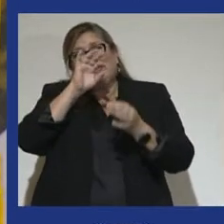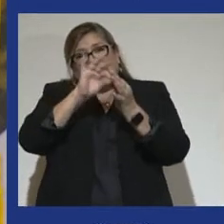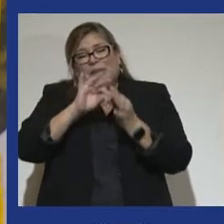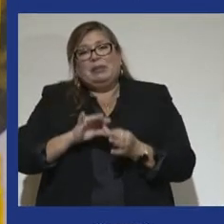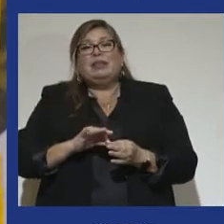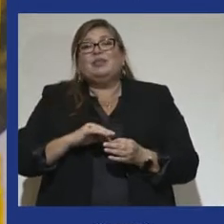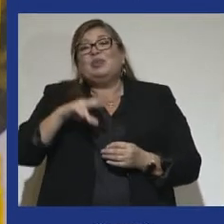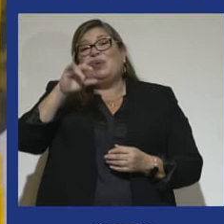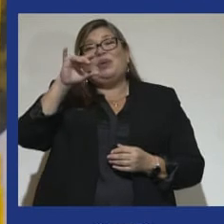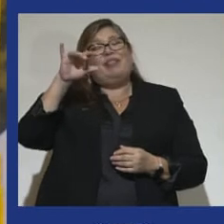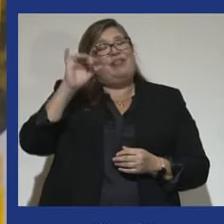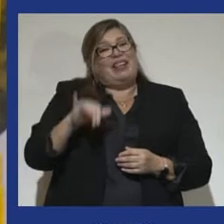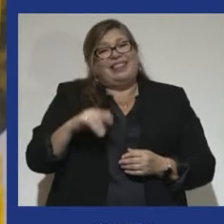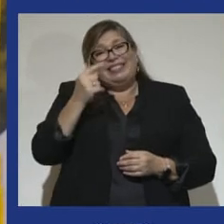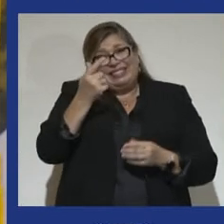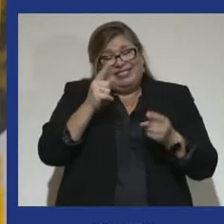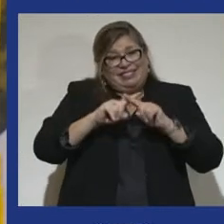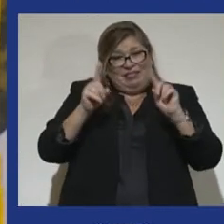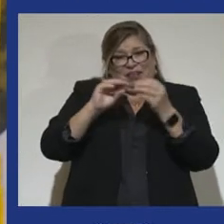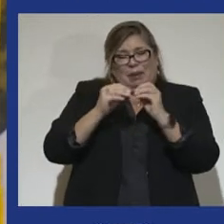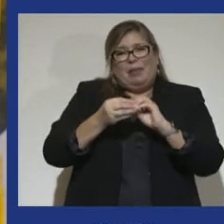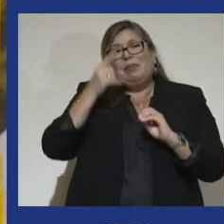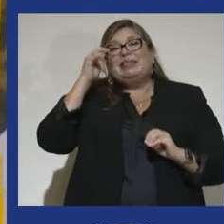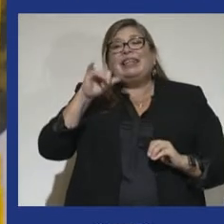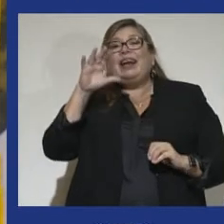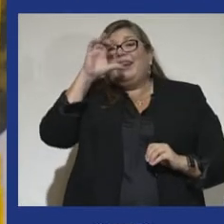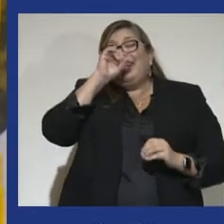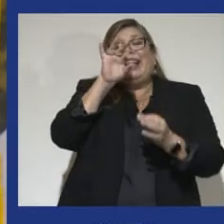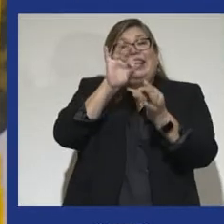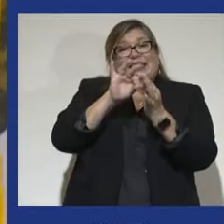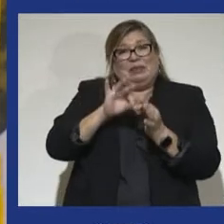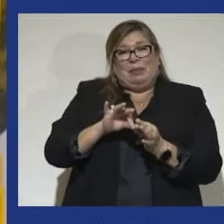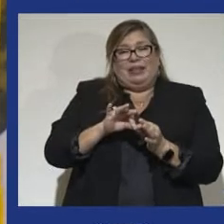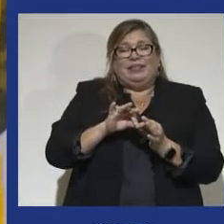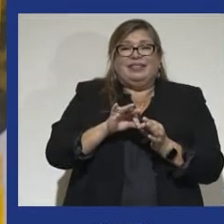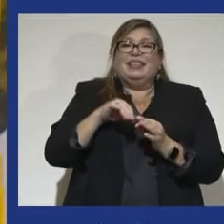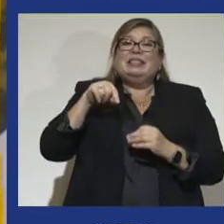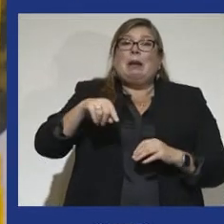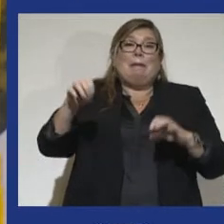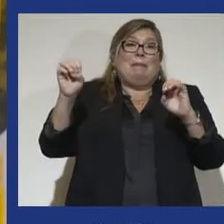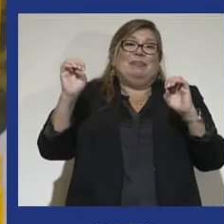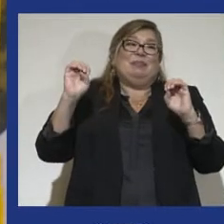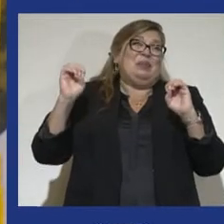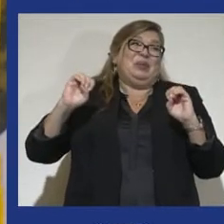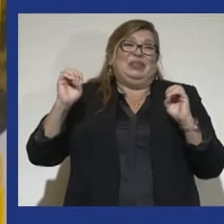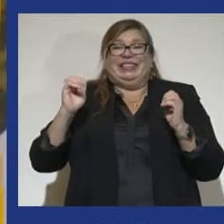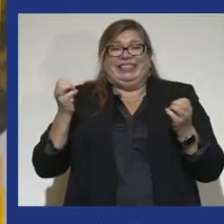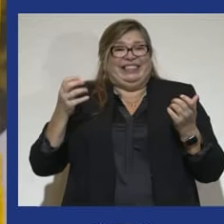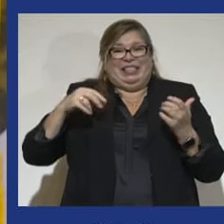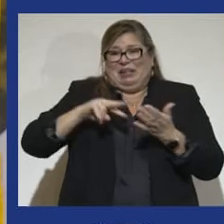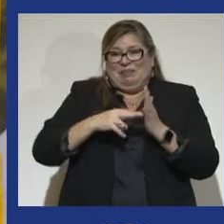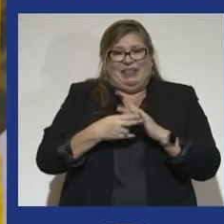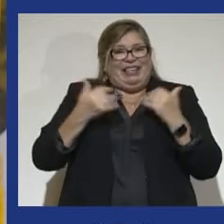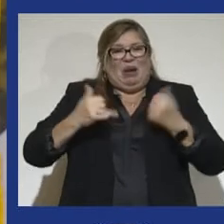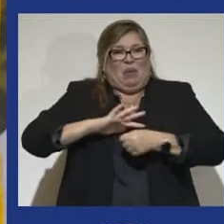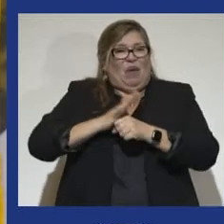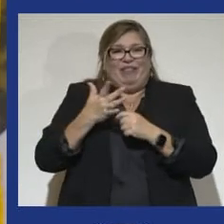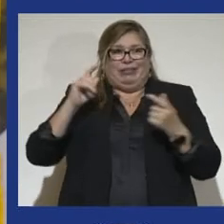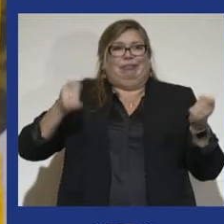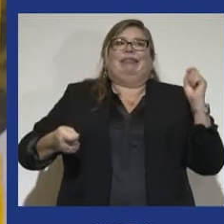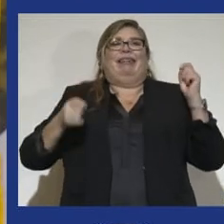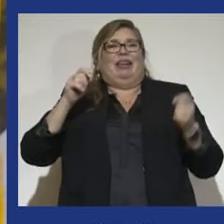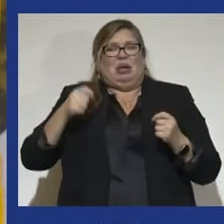desde el presupuesto el cálculo del presupuesto esto es una aproximación y por ser emergencia es